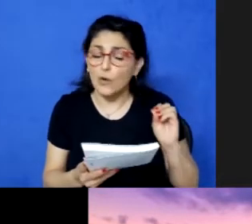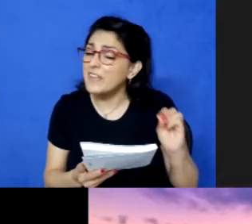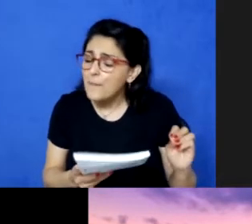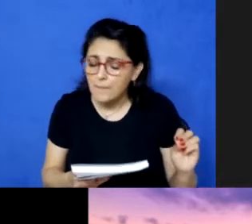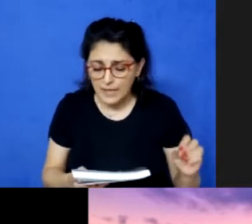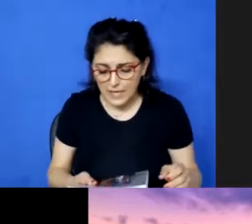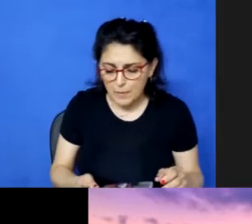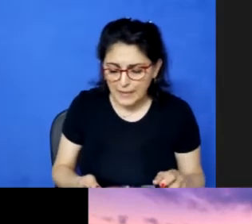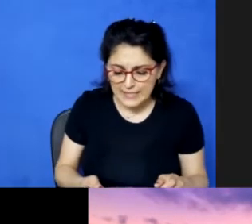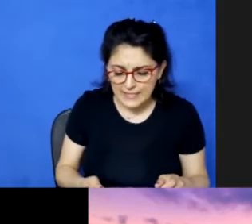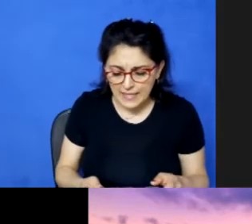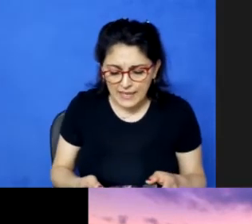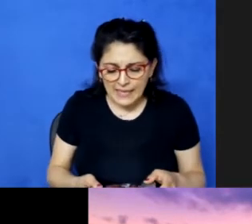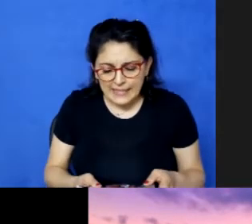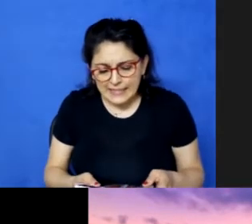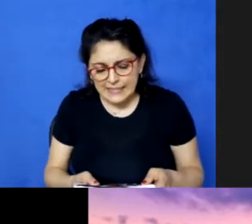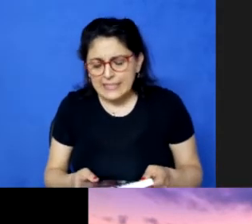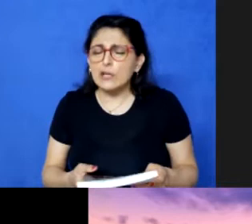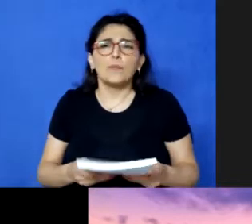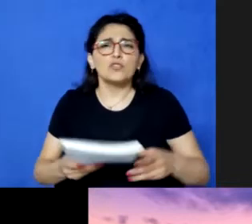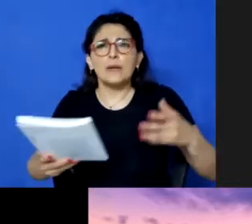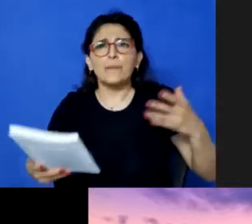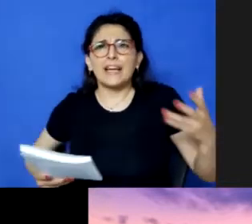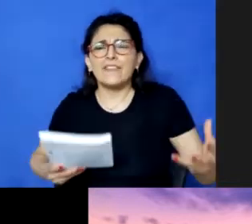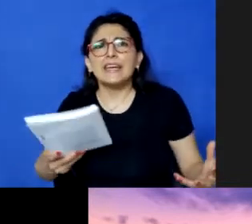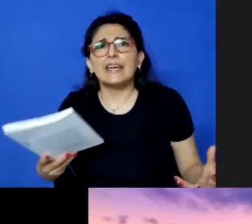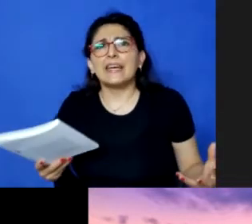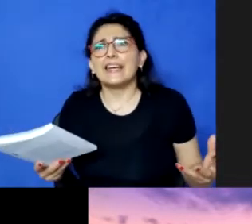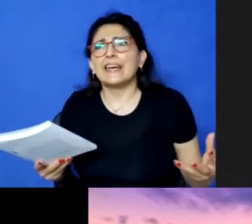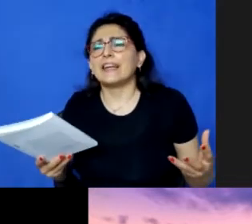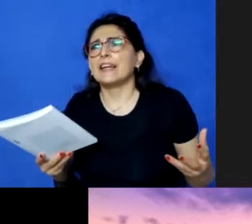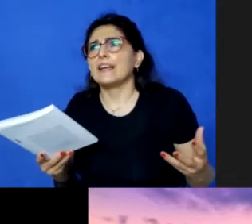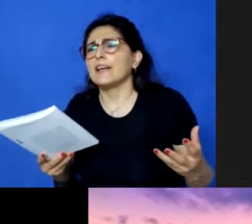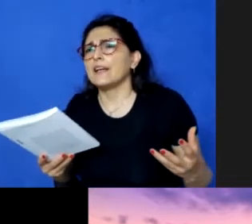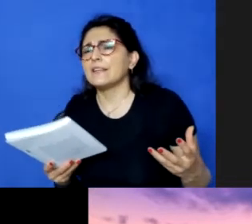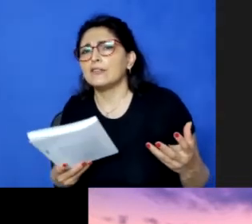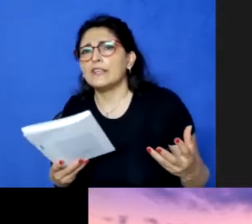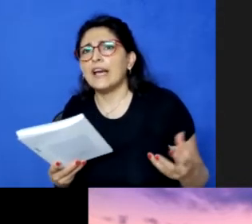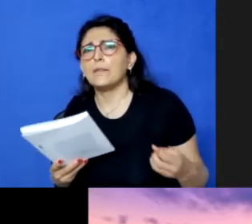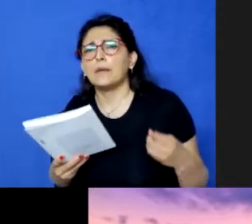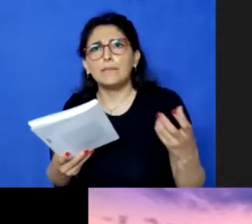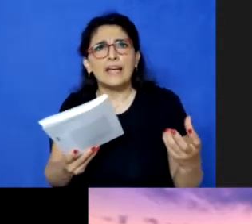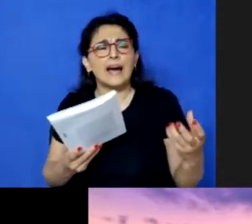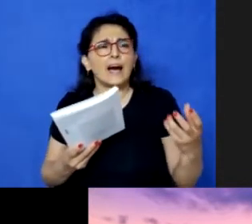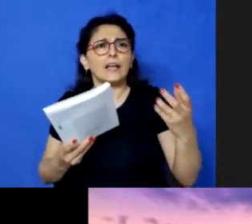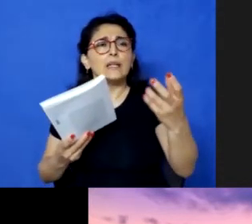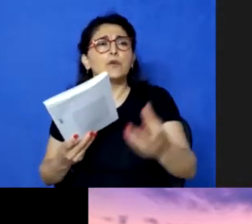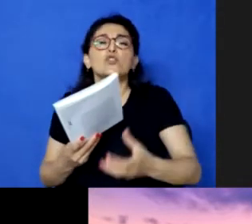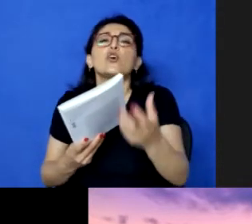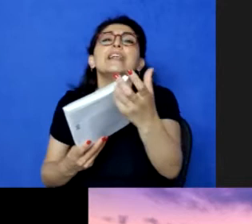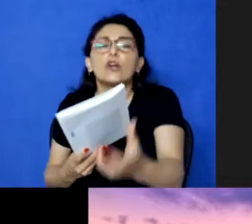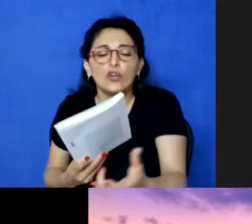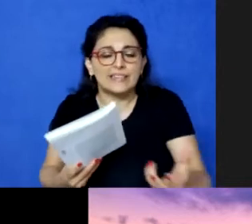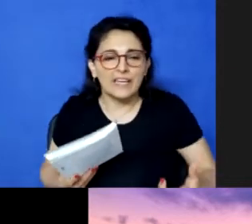en noviembre, me parece, y como siempre, cada vez que esta editorial me envía